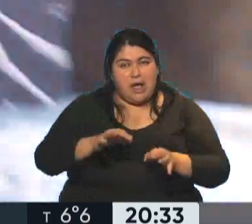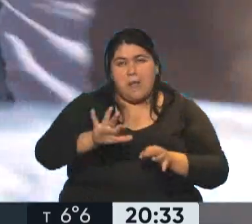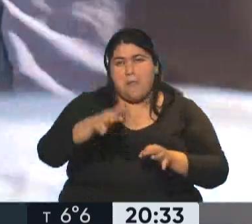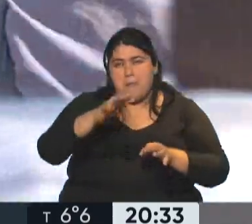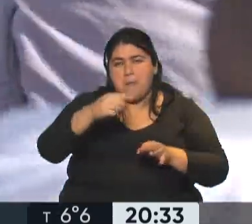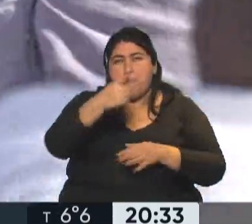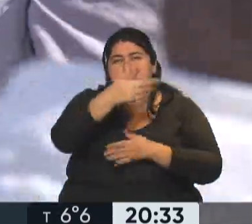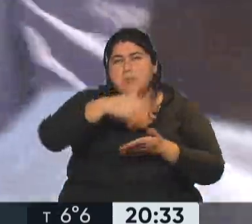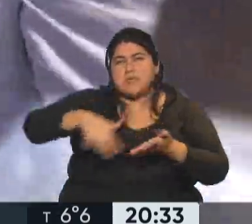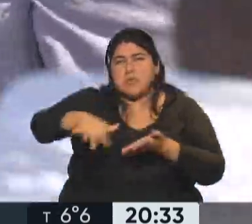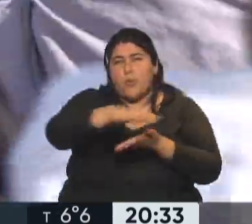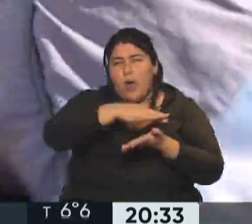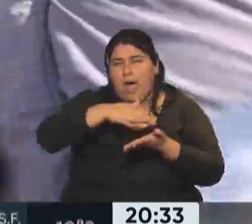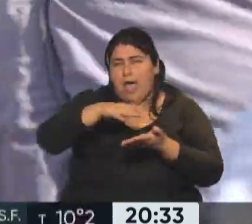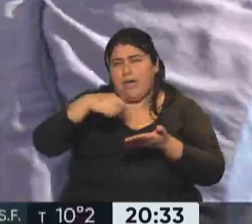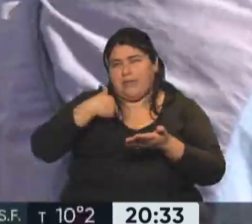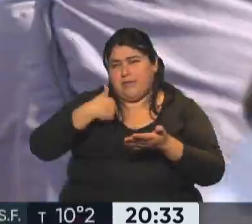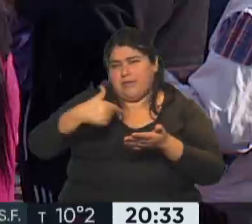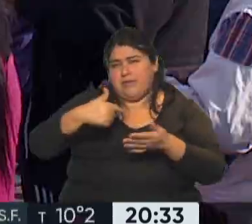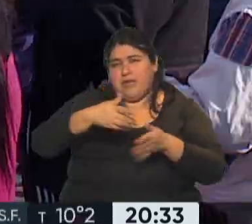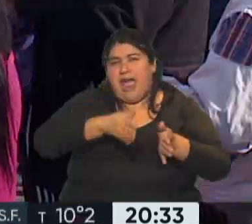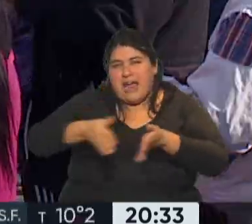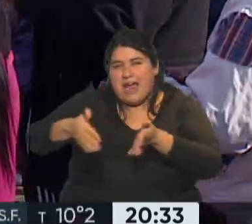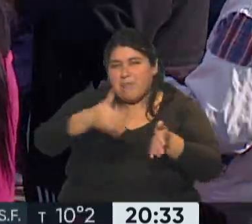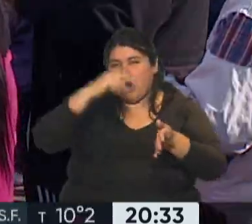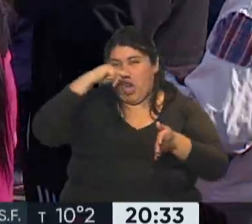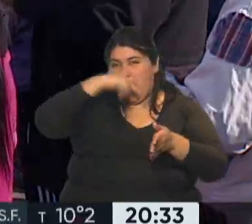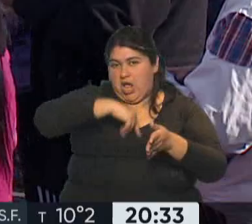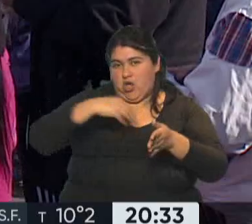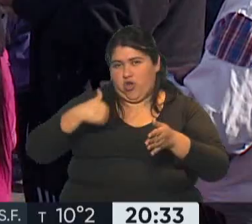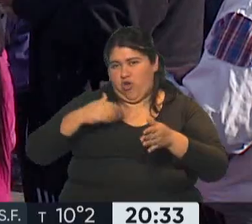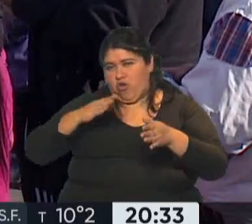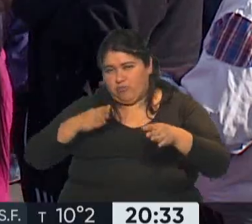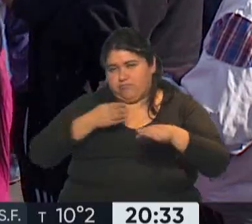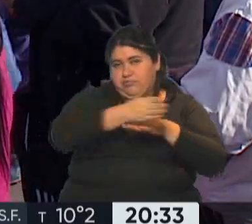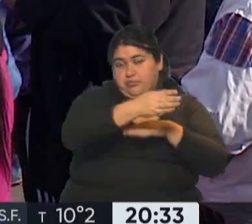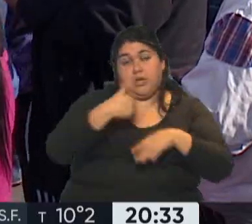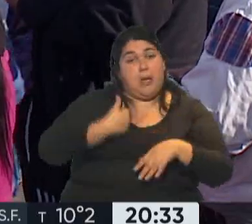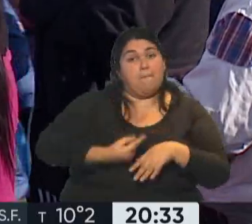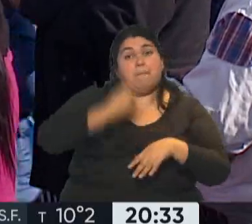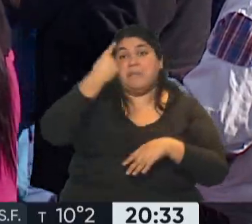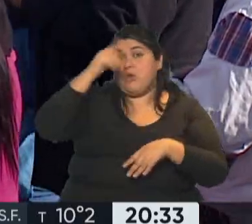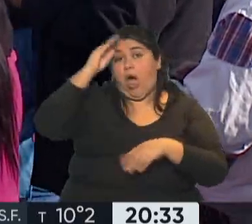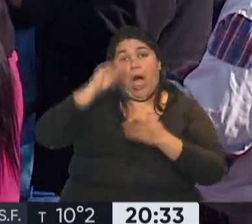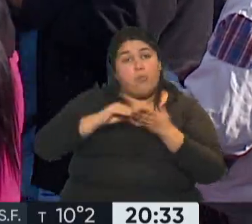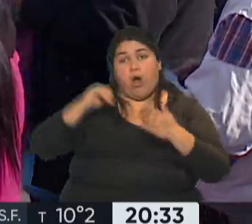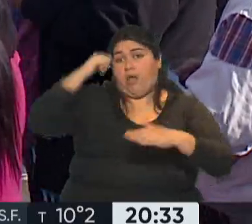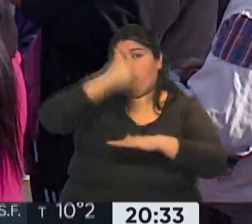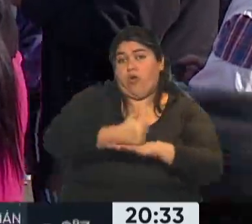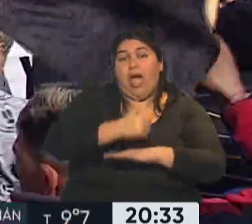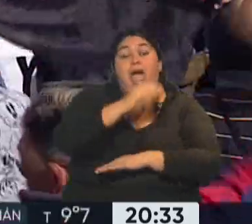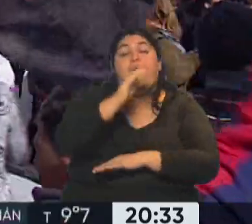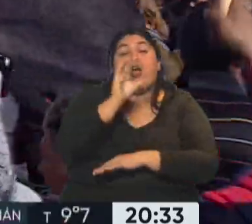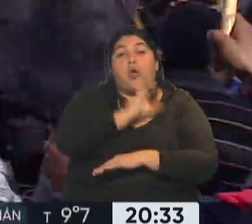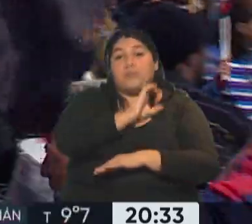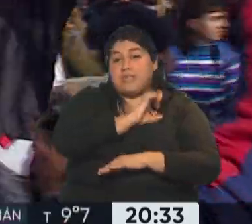lado entré por el lado del Camino Negro, porque todo lo demás estaba cortado, y fui el primero de los abogados en llegar a la comisaría de